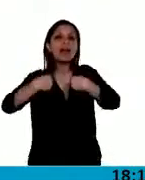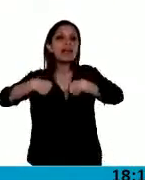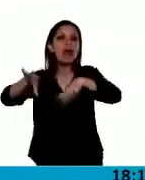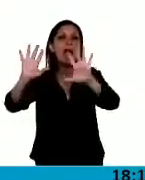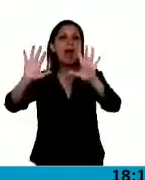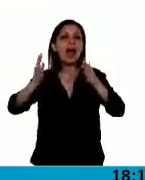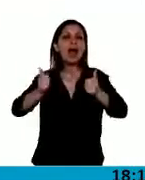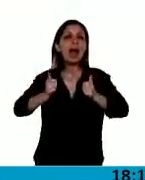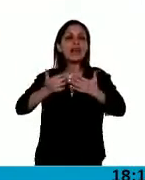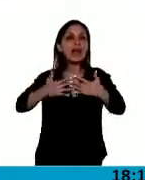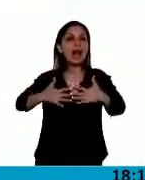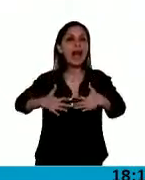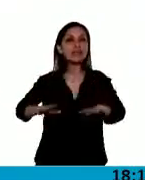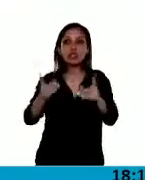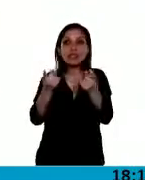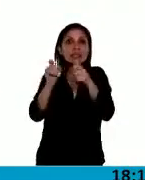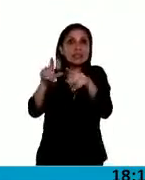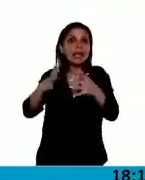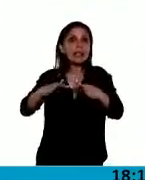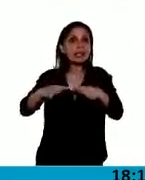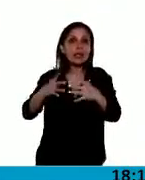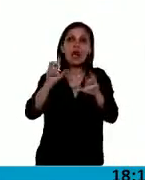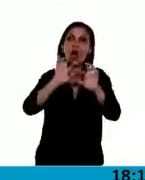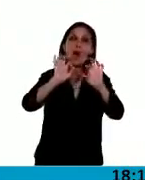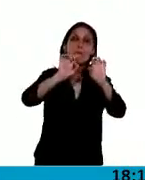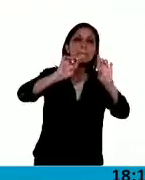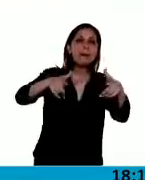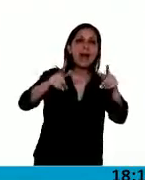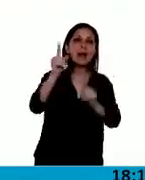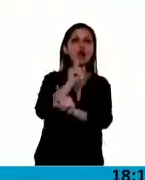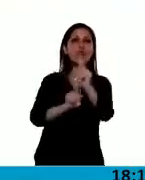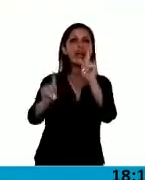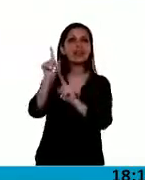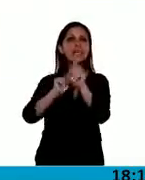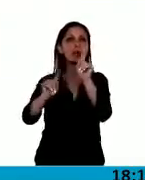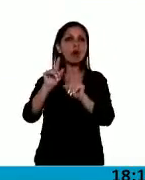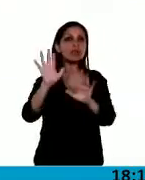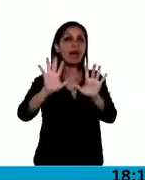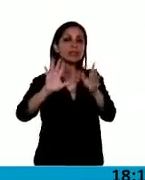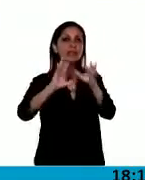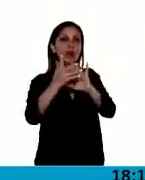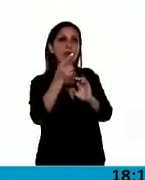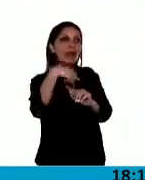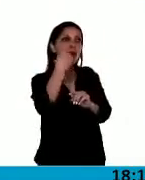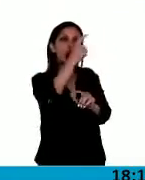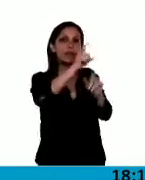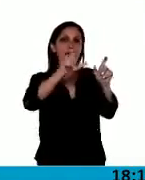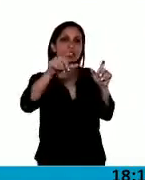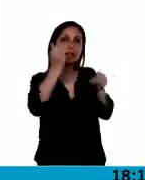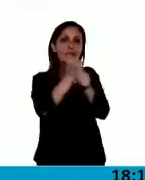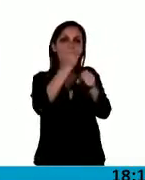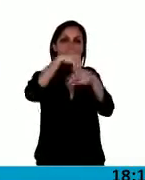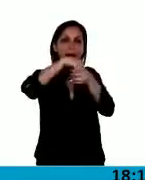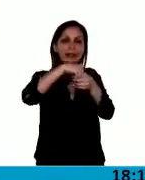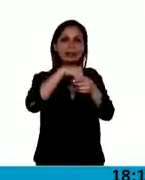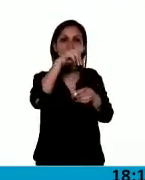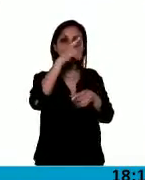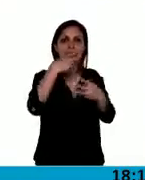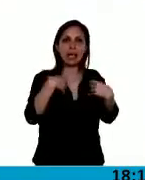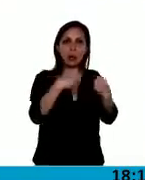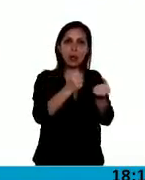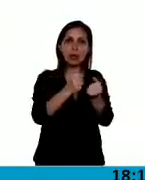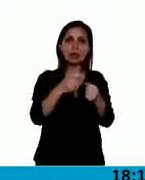alguna licencia, algunos turnos rotativos como se están dando de facto en muchos sectores de salud. El objetivo es demostrarles que